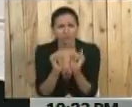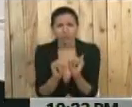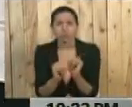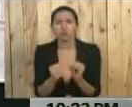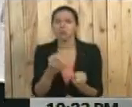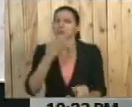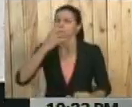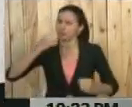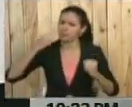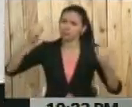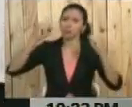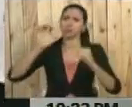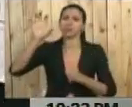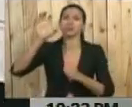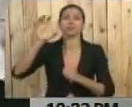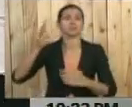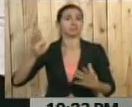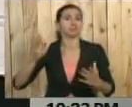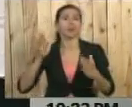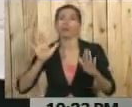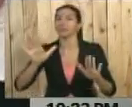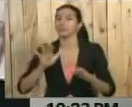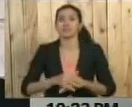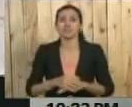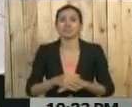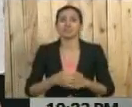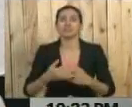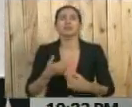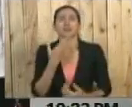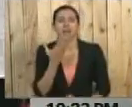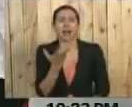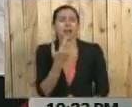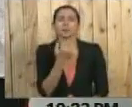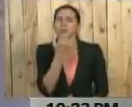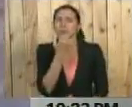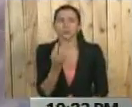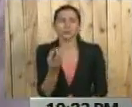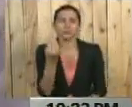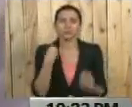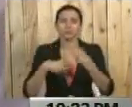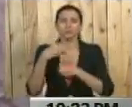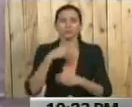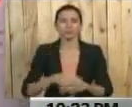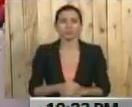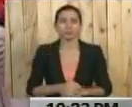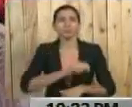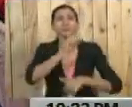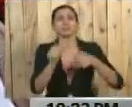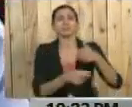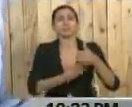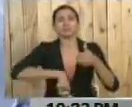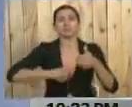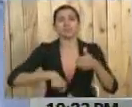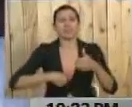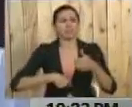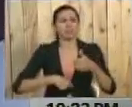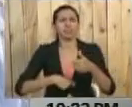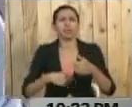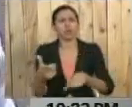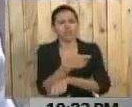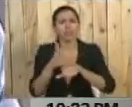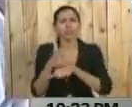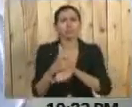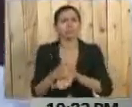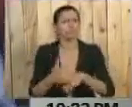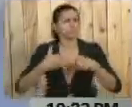viva la patria! Es el saludo a Aristóbulo en todos los actos. Dame un comentario, Aristóbulo. Aristóbulo es el vicepresidente ejecutivo, un hombre incansable, trabajador,